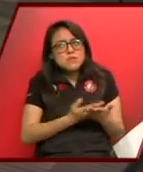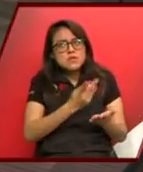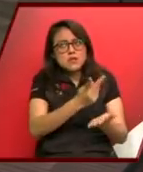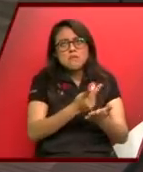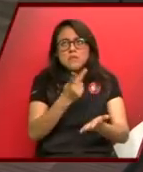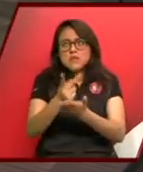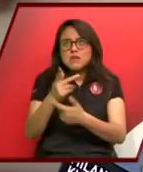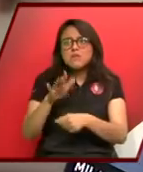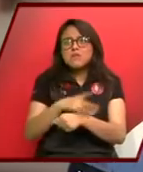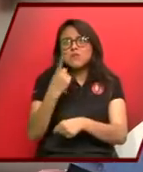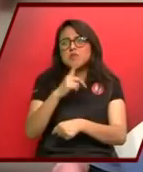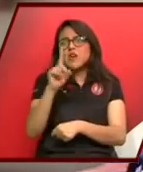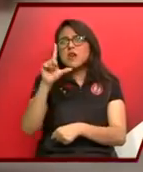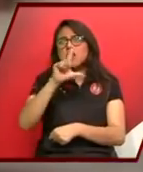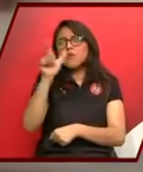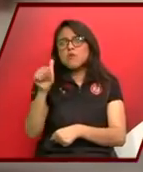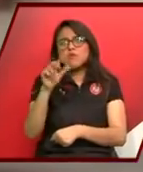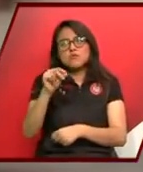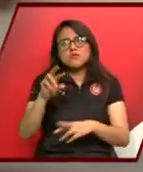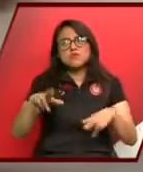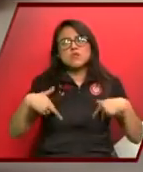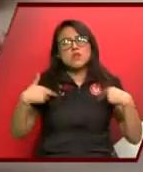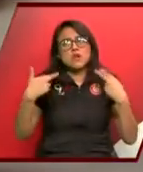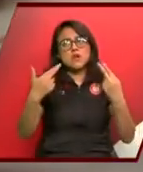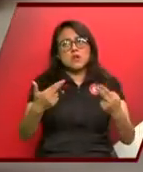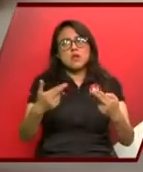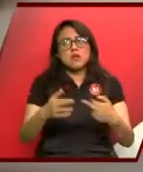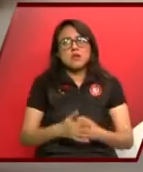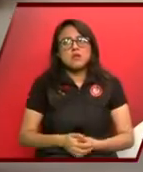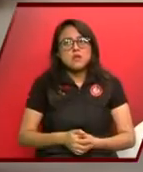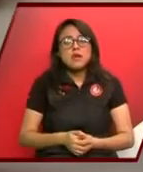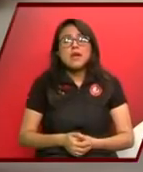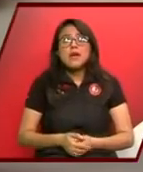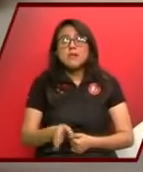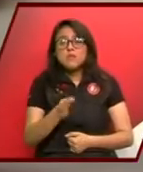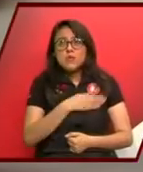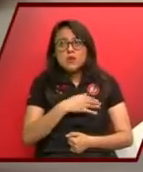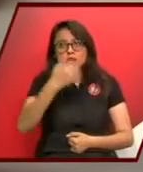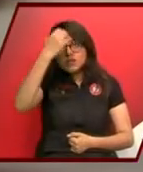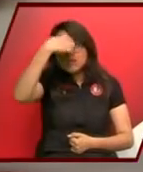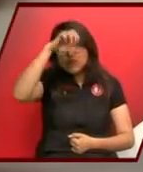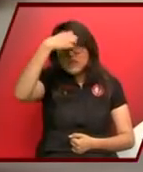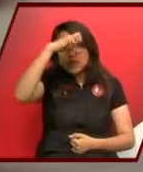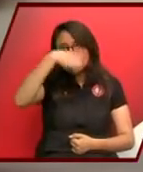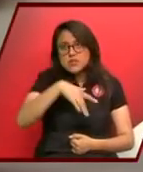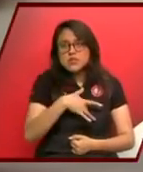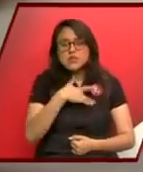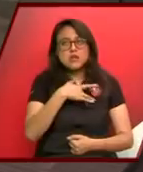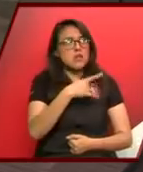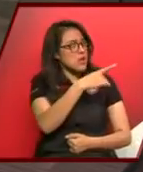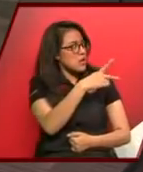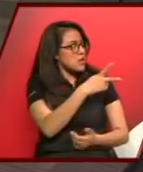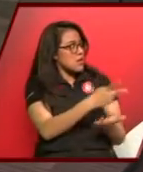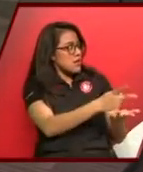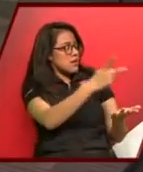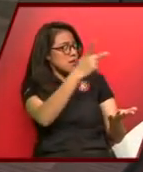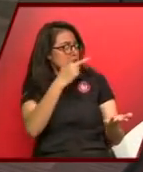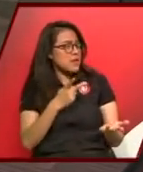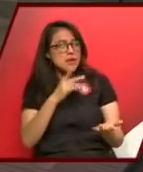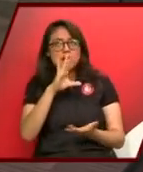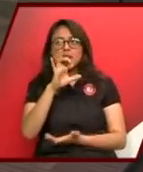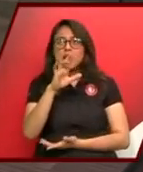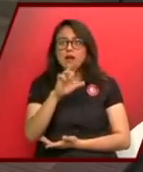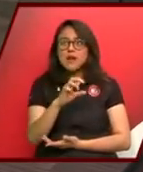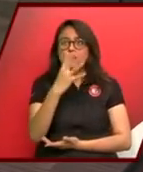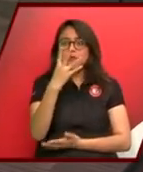libros, mi querido Jorge, porque al final no es regalar una cosa, sino es regalar una experiencia. ¿Ah, no? Le presté un libro. ¡Oh, calle! Y tardó